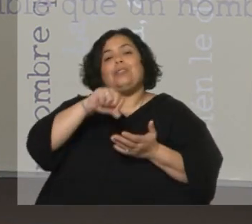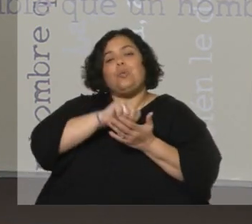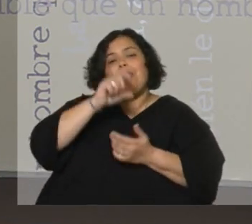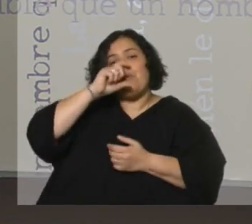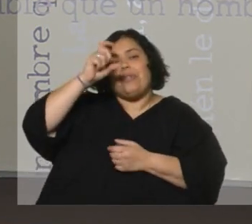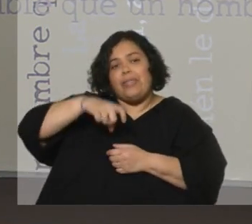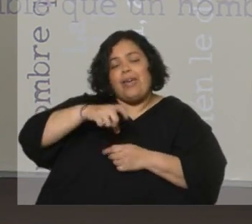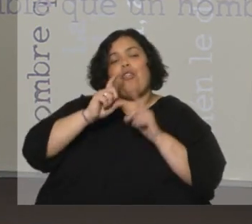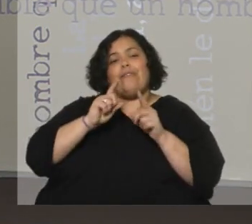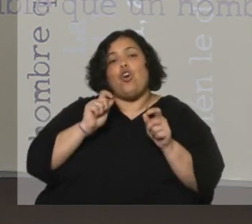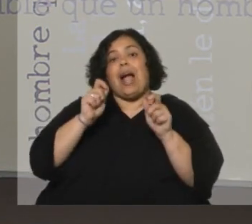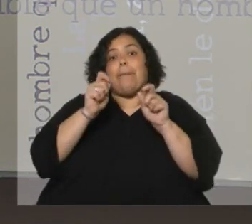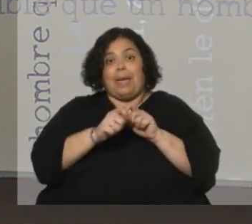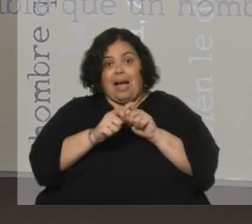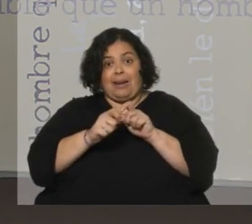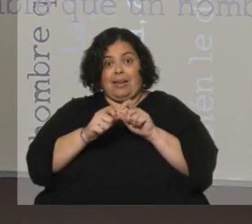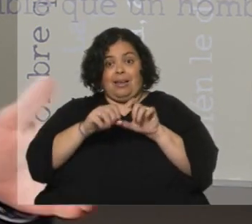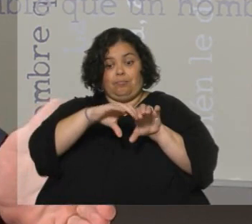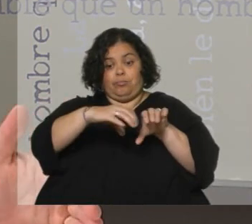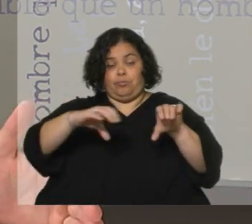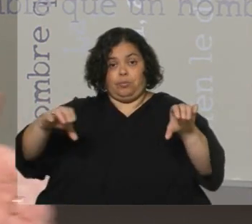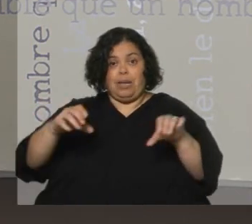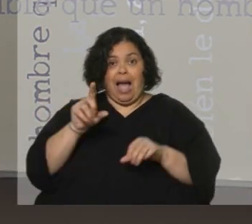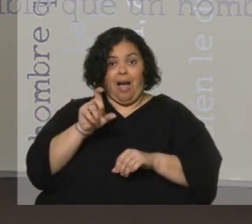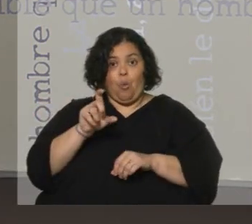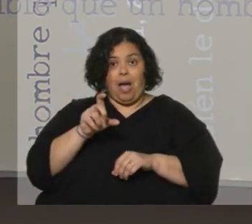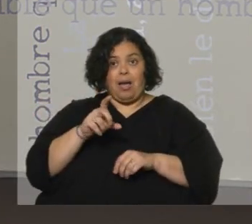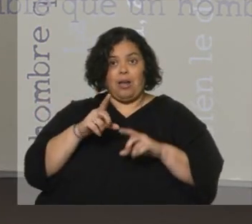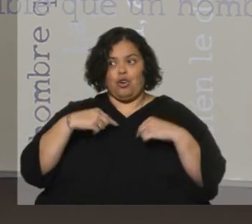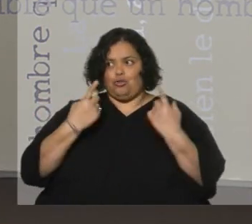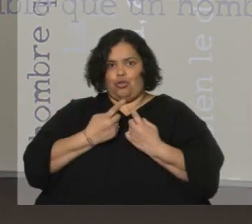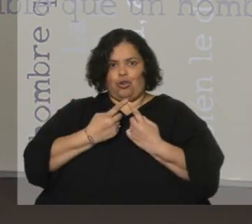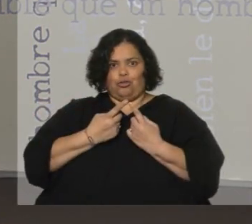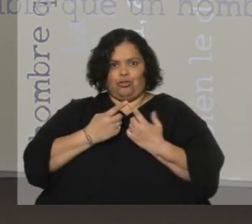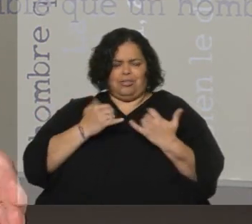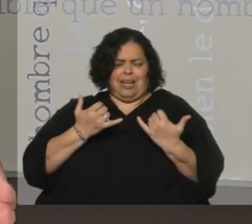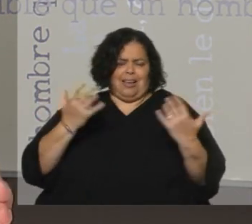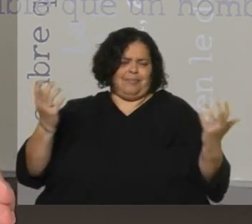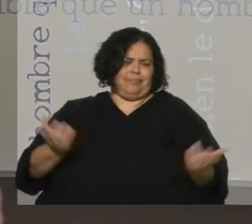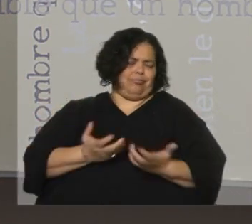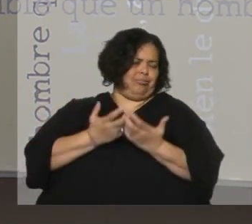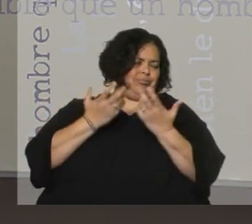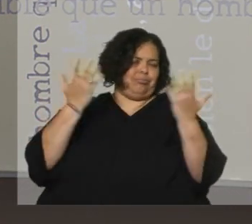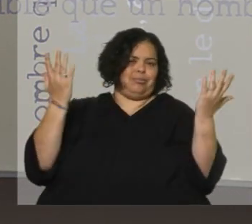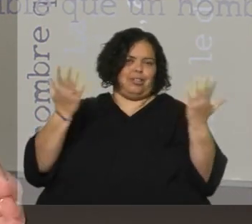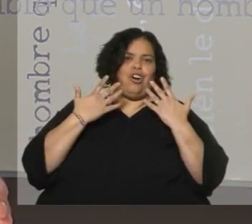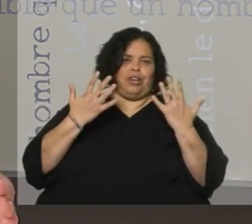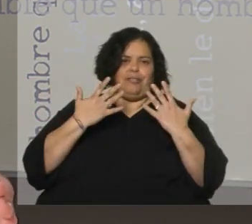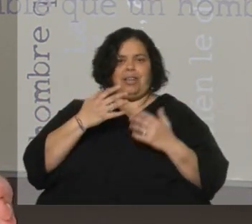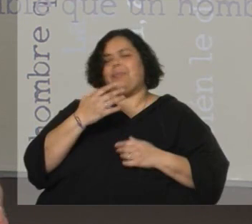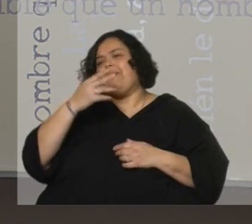que cambiar este las tomas de agua el sector agropecuario estaba prendido fuego realmente o sea fue un verano muy